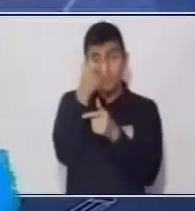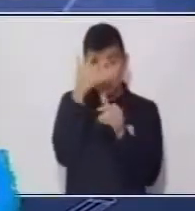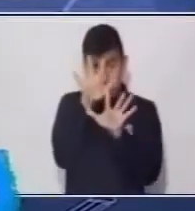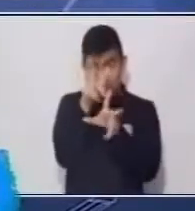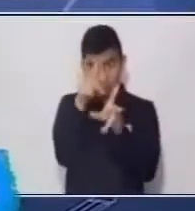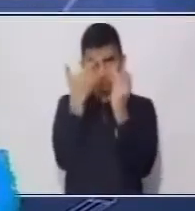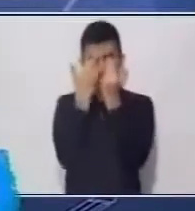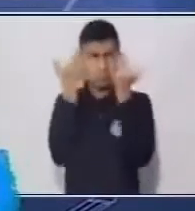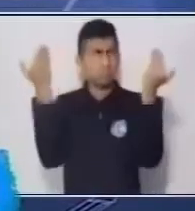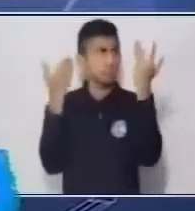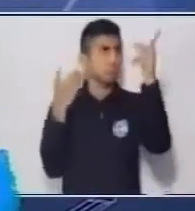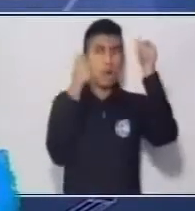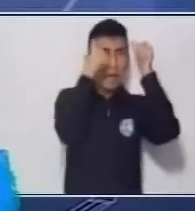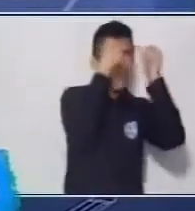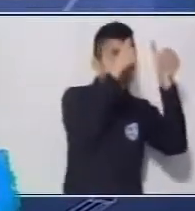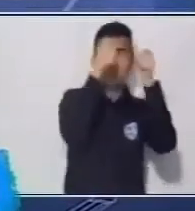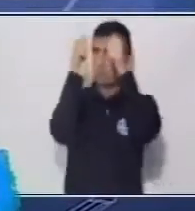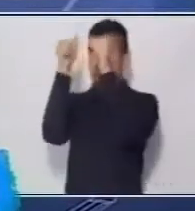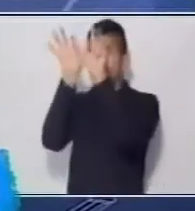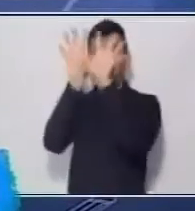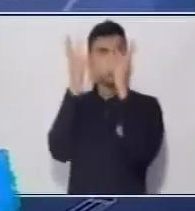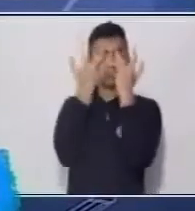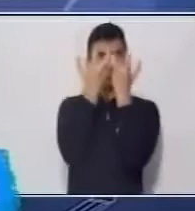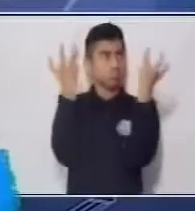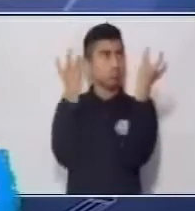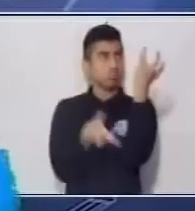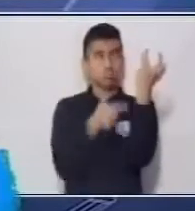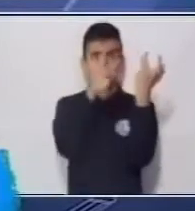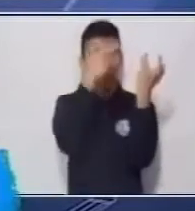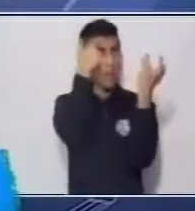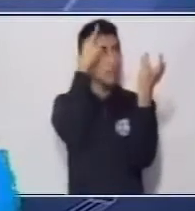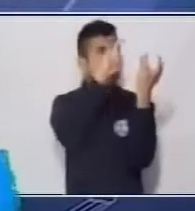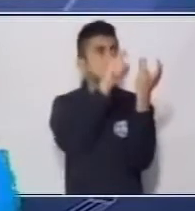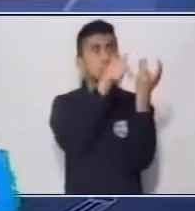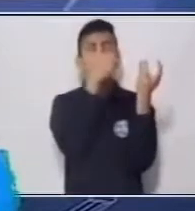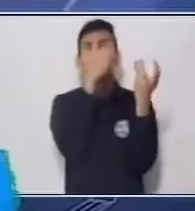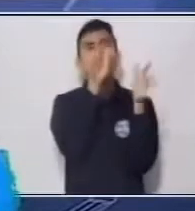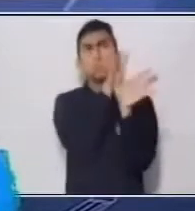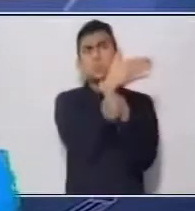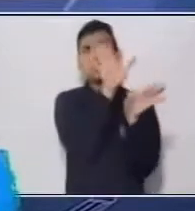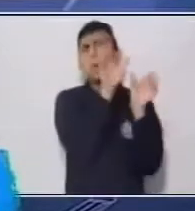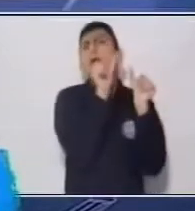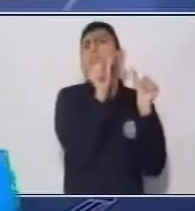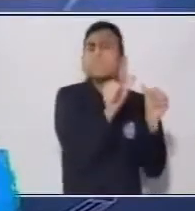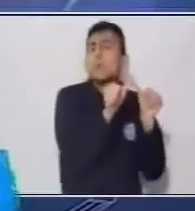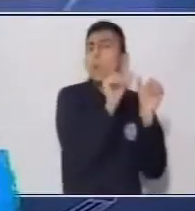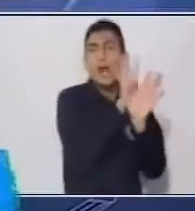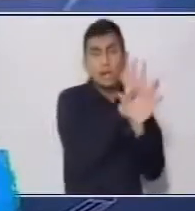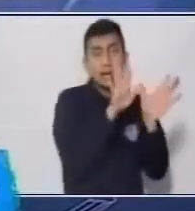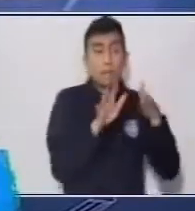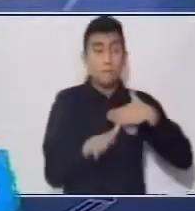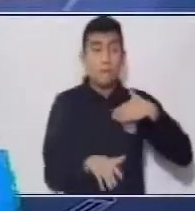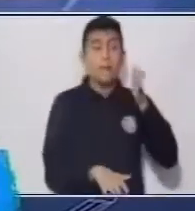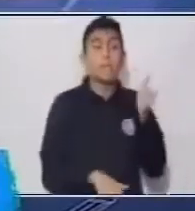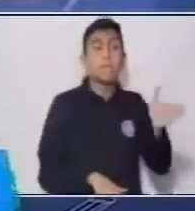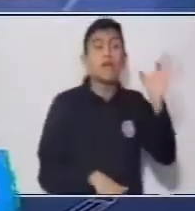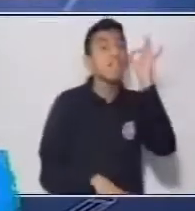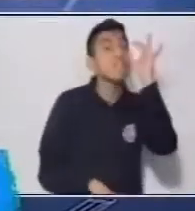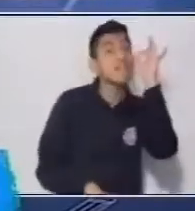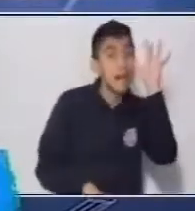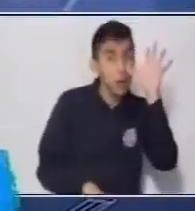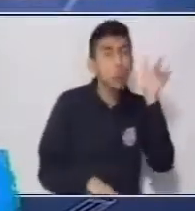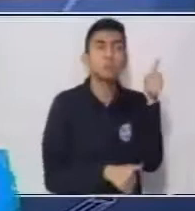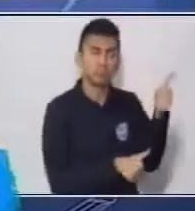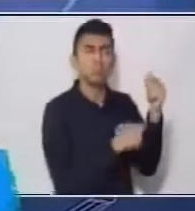o analizamos cada una de las expresiones por separado, no pierden sentido. Mi perro es blanco y